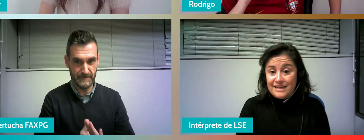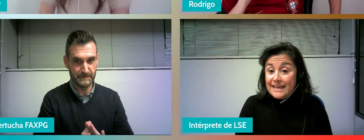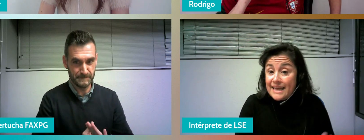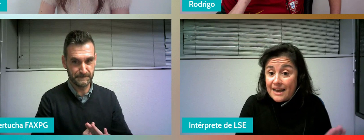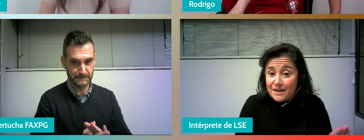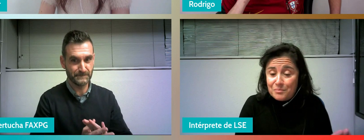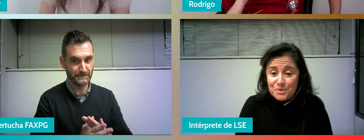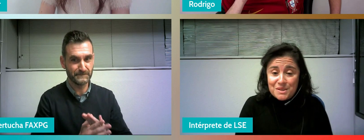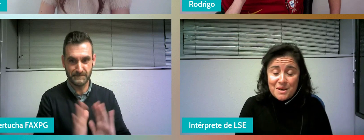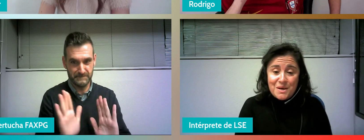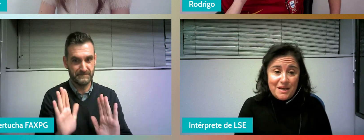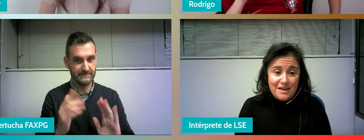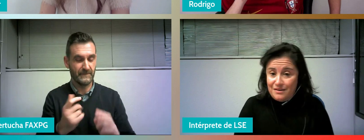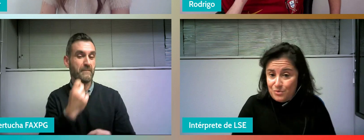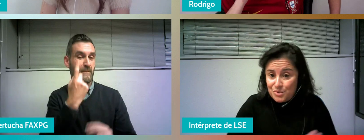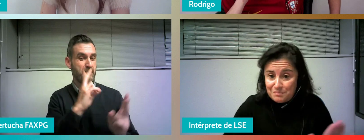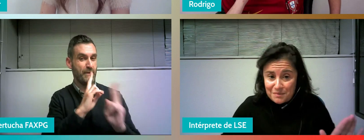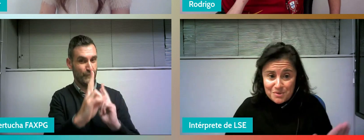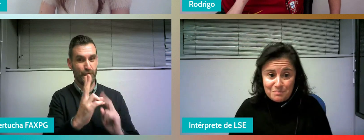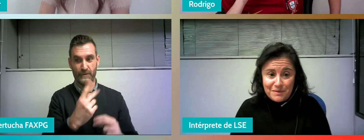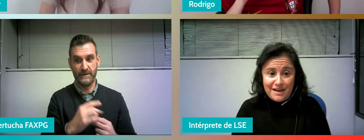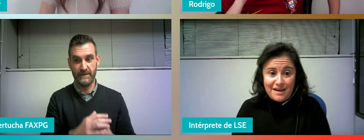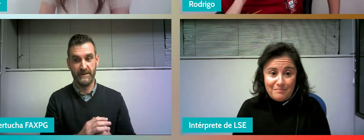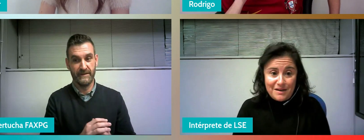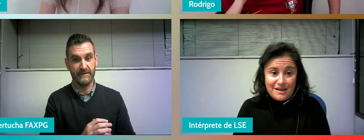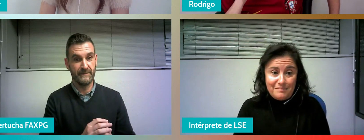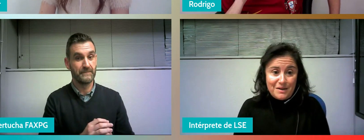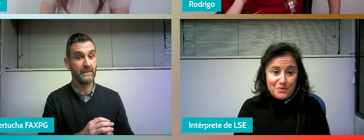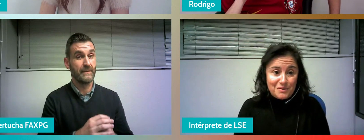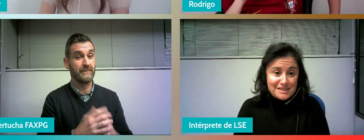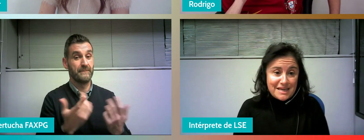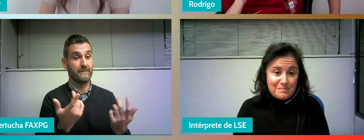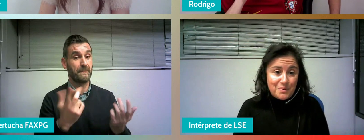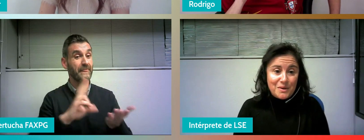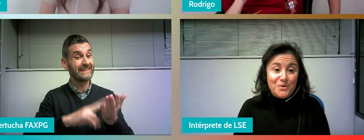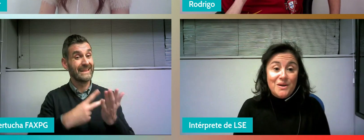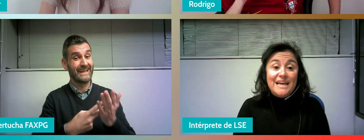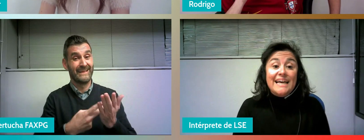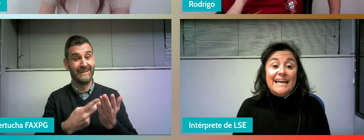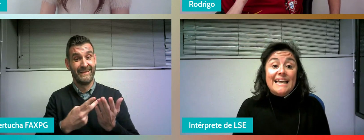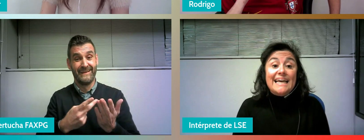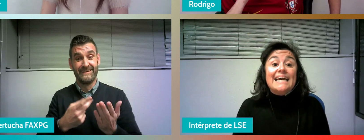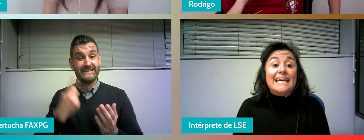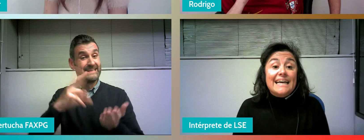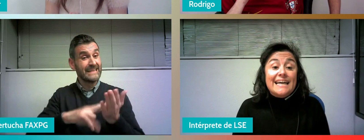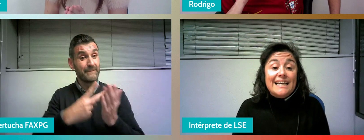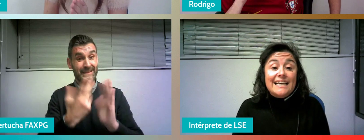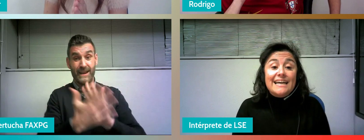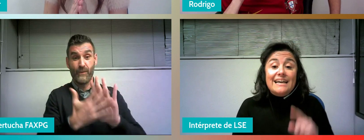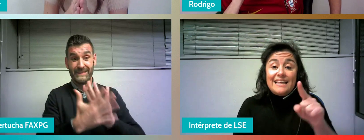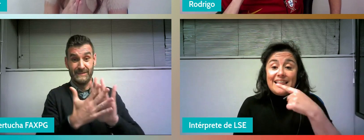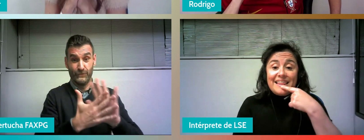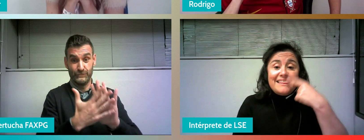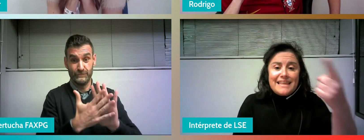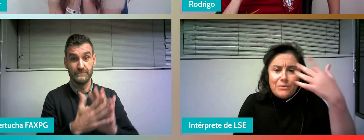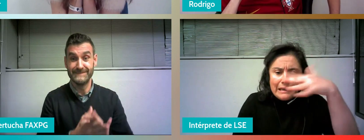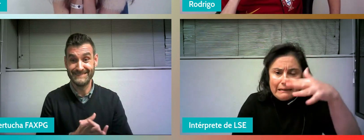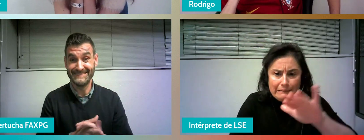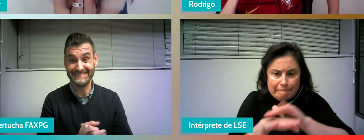que se quere Ana, pois, doulle permiso para contestar. Pero, bueno, DJ Iker, que o